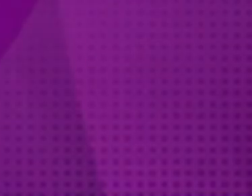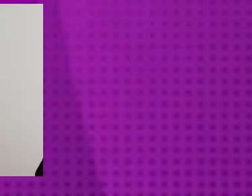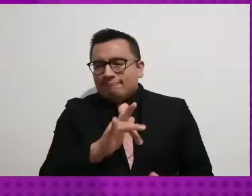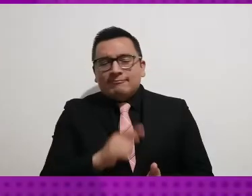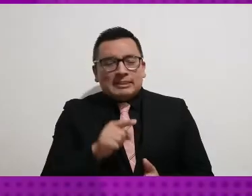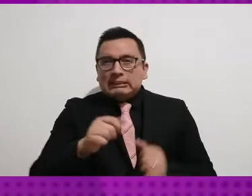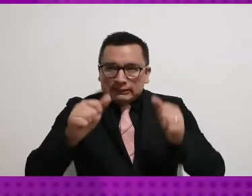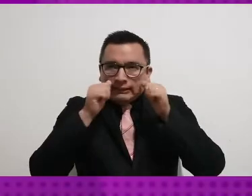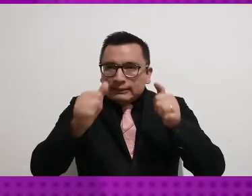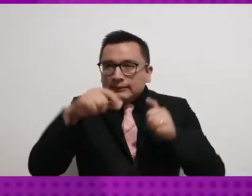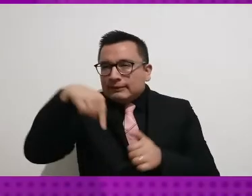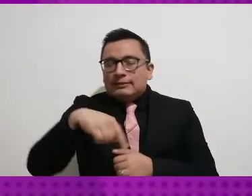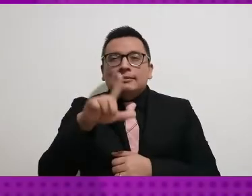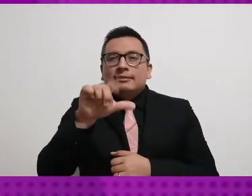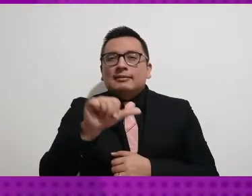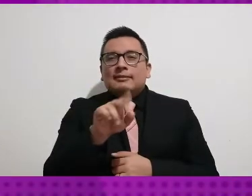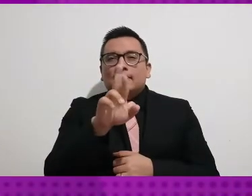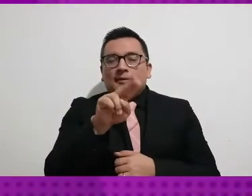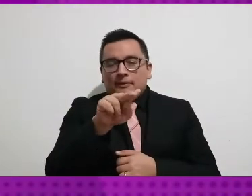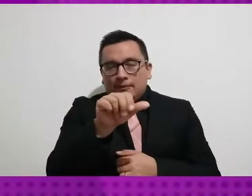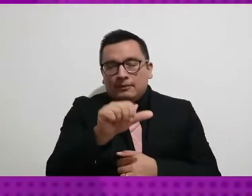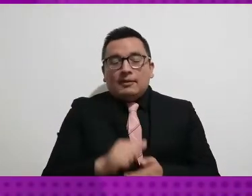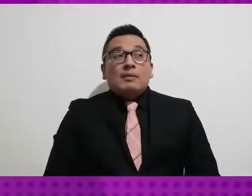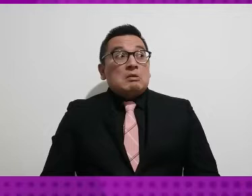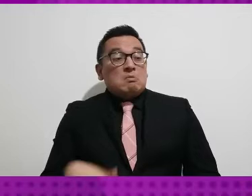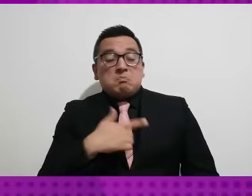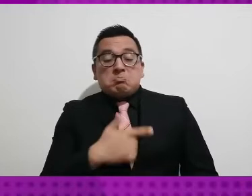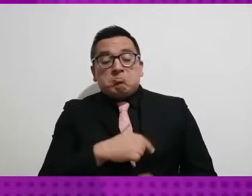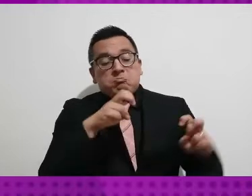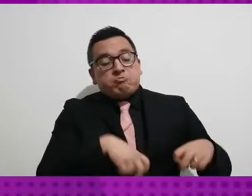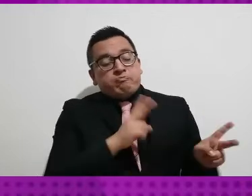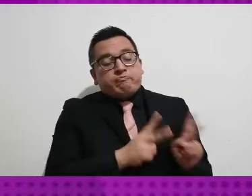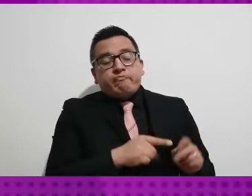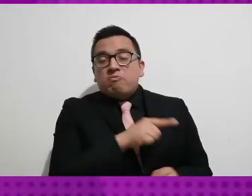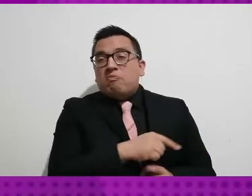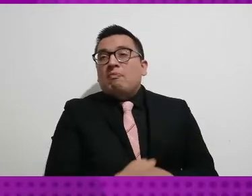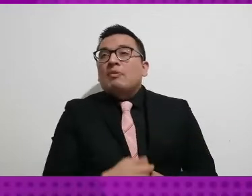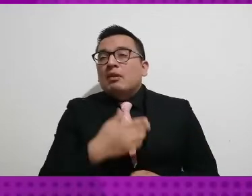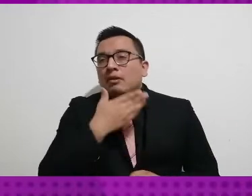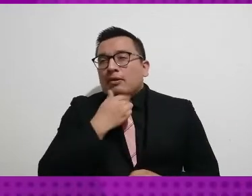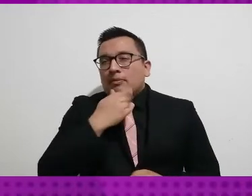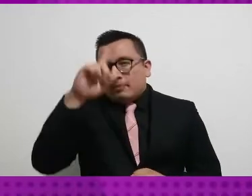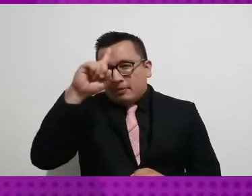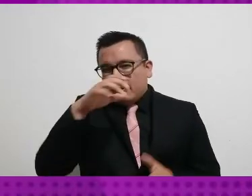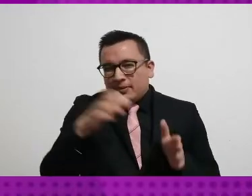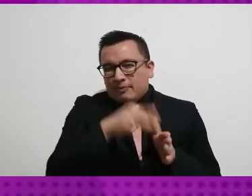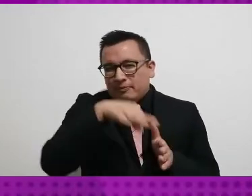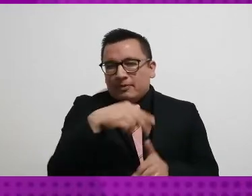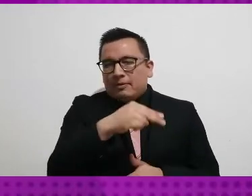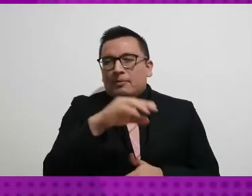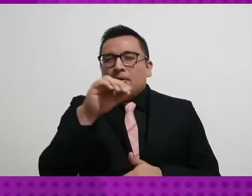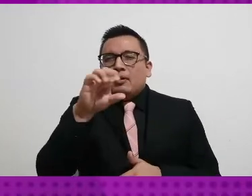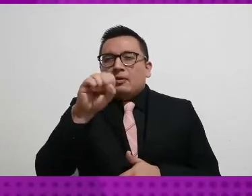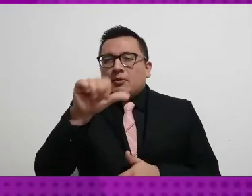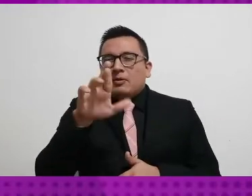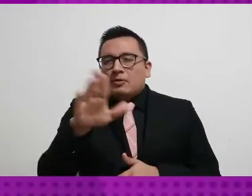Muchas gracias por continuar con nosotros aquí en su programa de La Urna y nos da mucho gusto, estamos platicando aquí muy a gusto con el consejero electoral Oscar